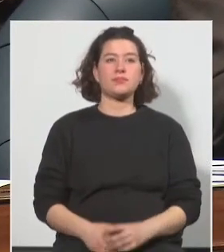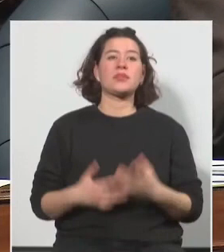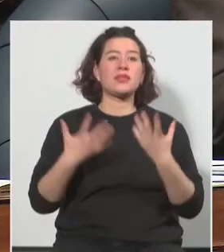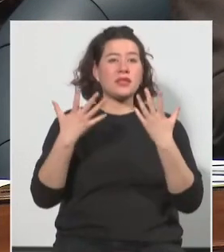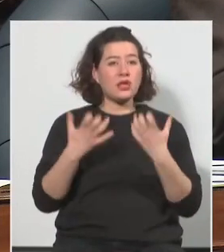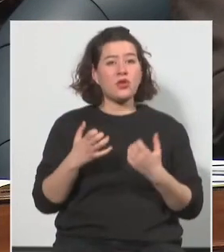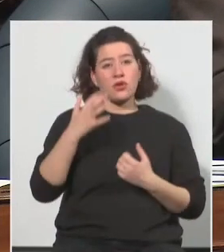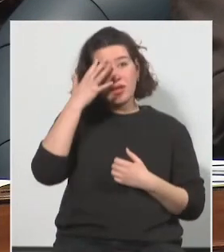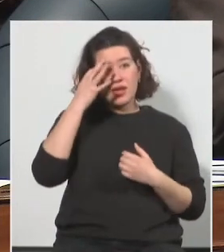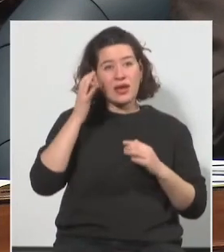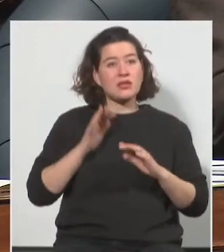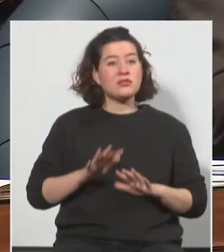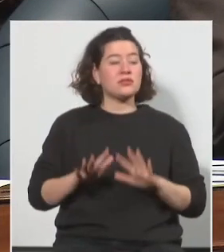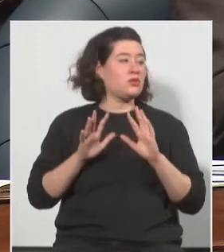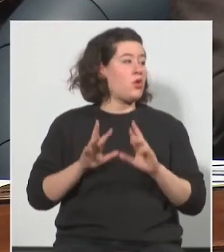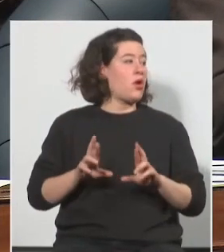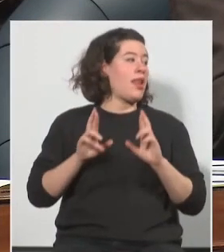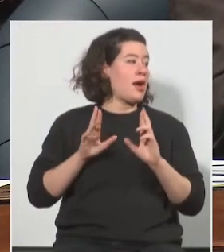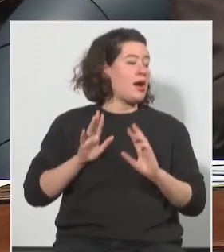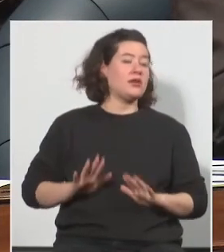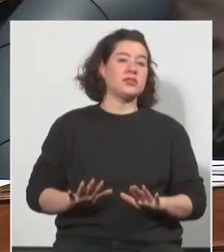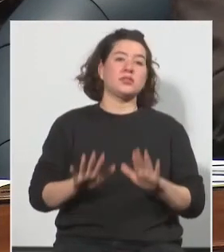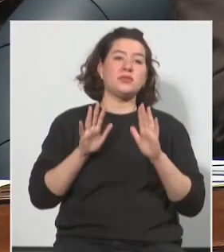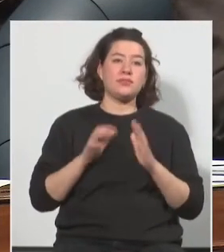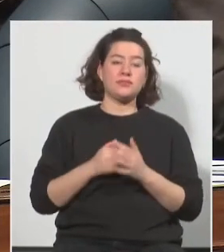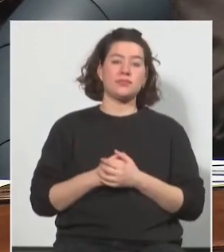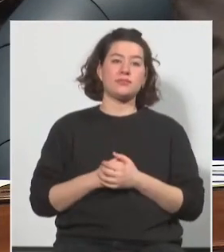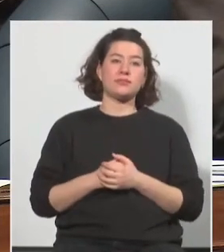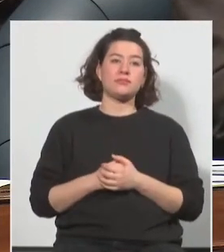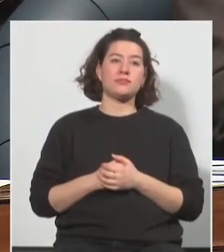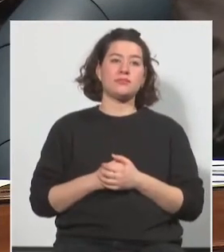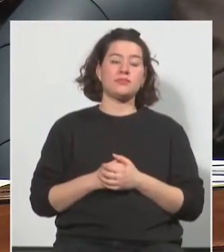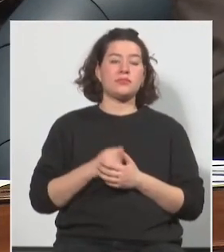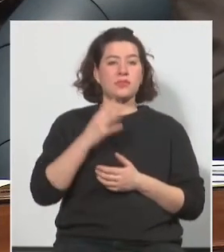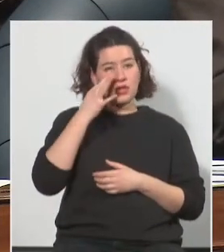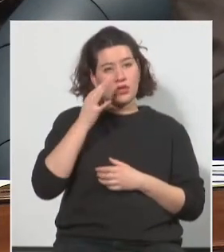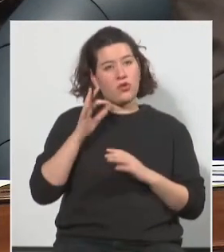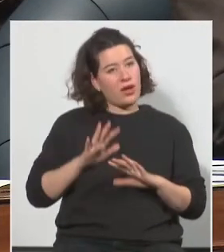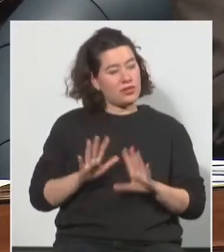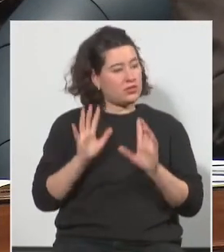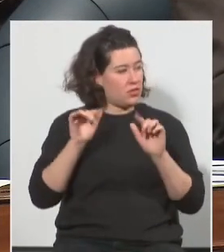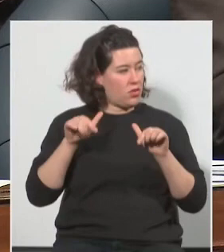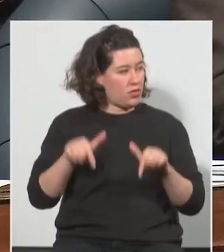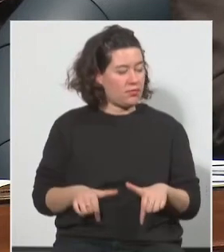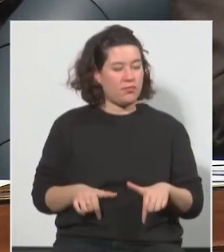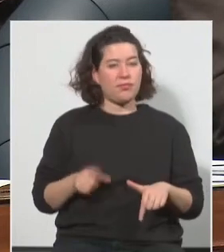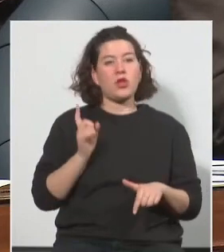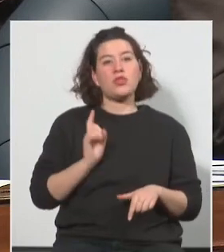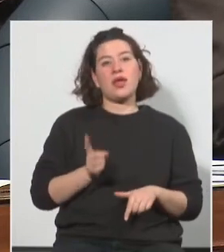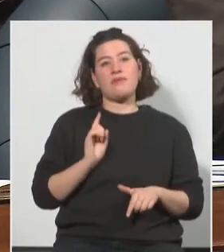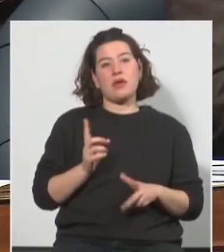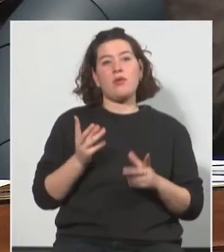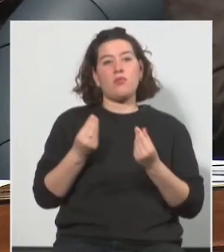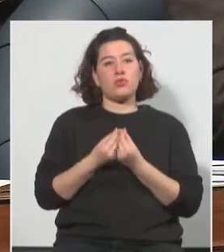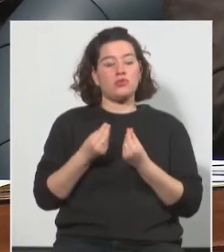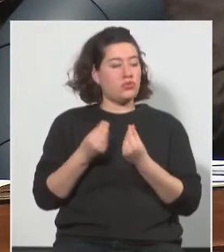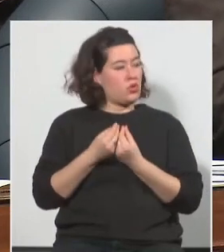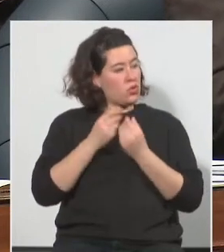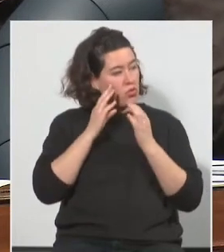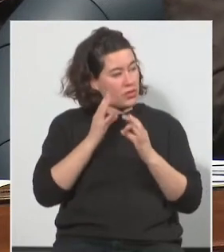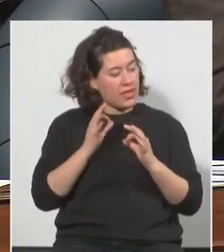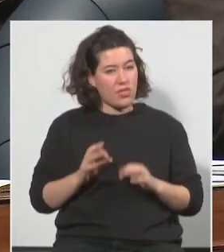Quiero creer que es así, ojalá que sea así, creo que es así hoy, pero tenemos que tener mucho cuidado